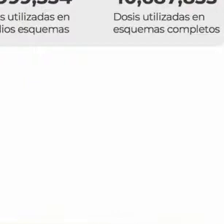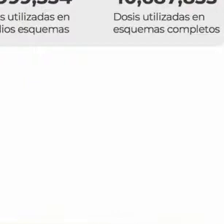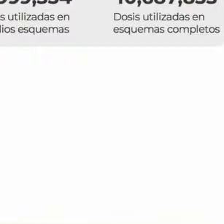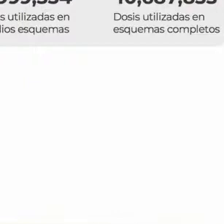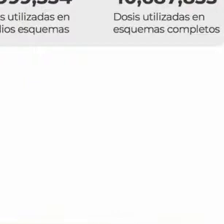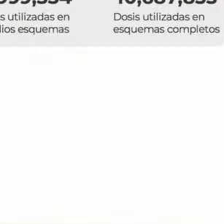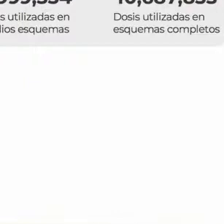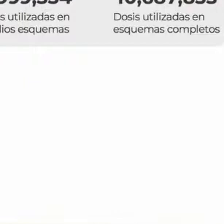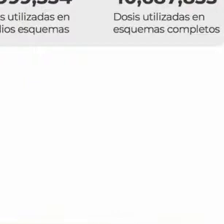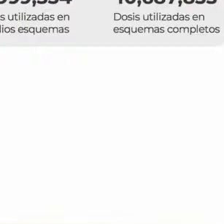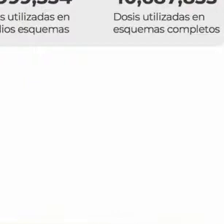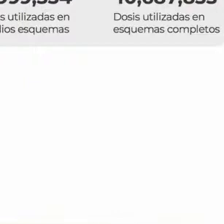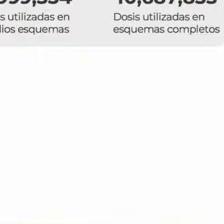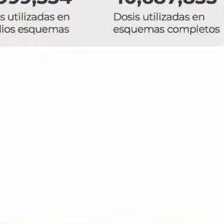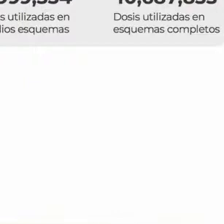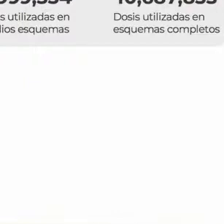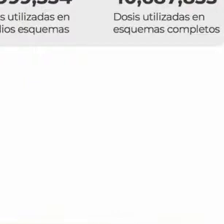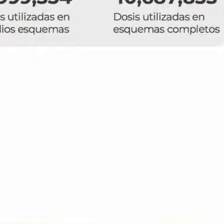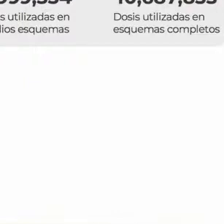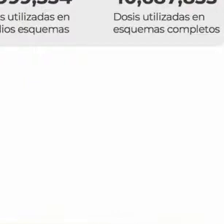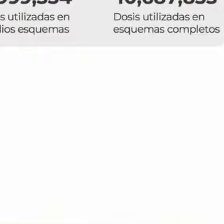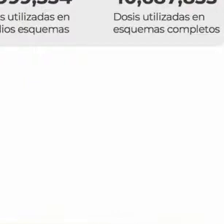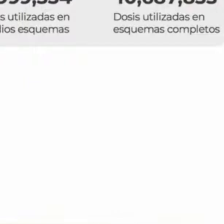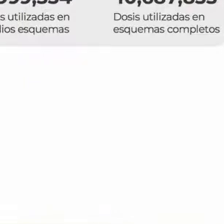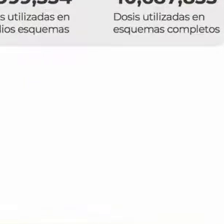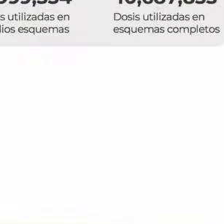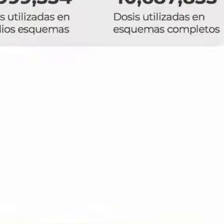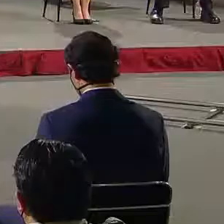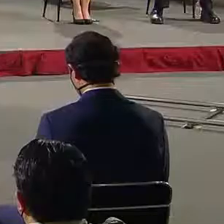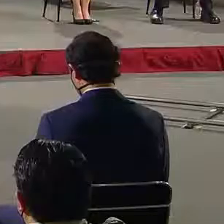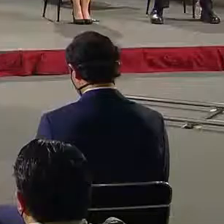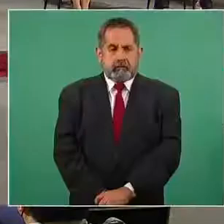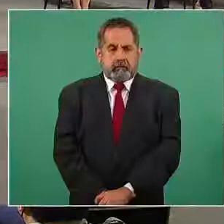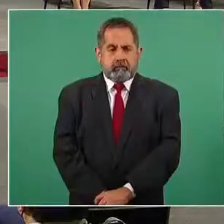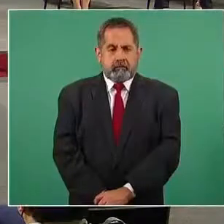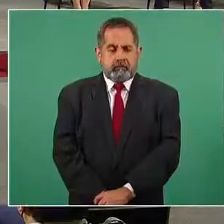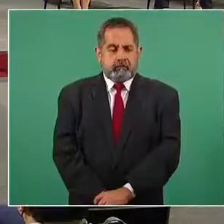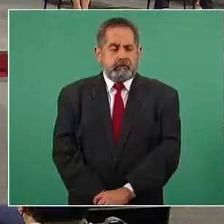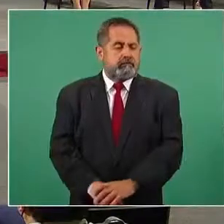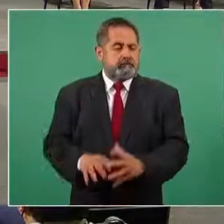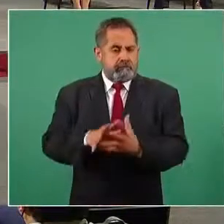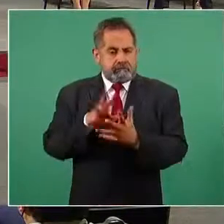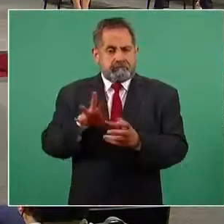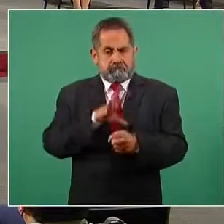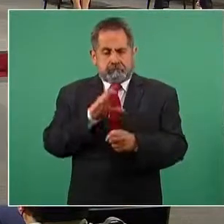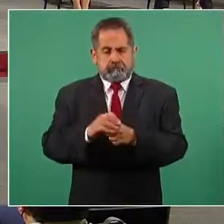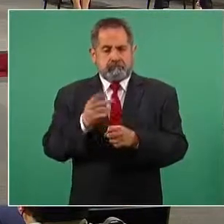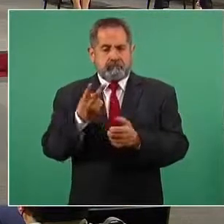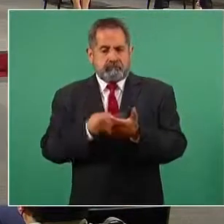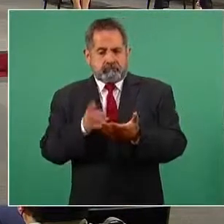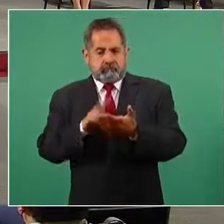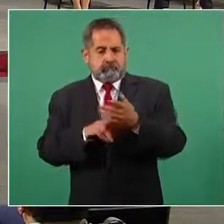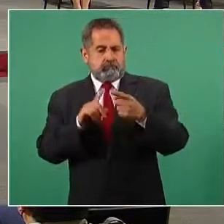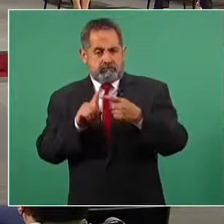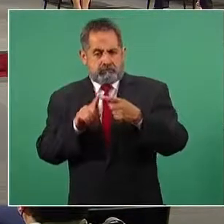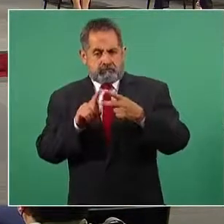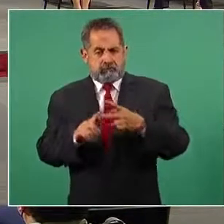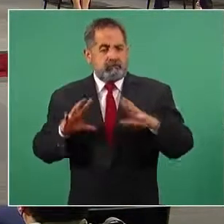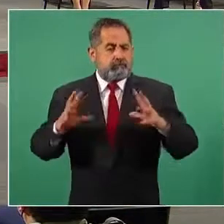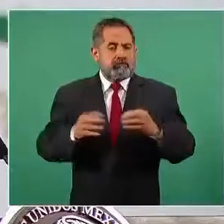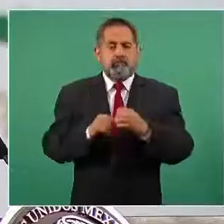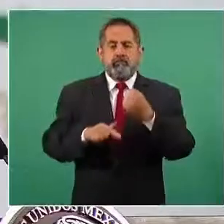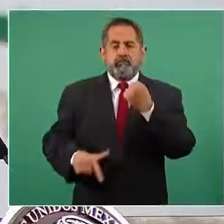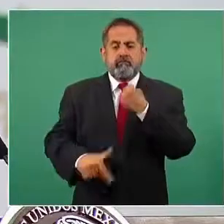16.687.189 dosis de vacuna, su mayoría son utilizados ya en esquemas completos, y hemos logrado vacunar a